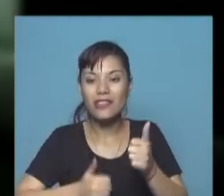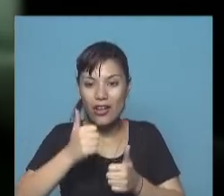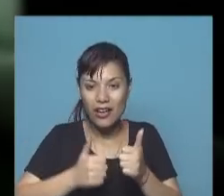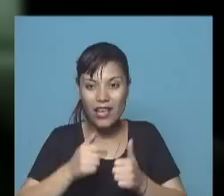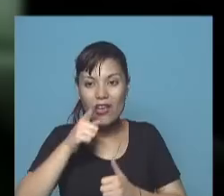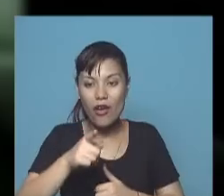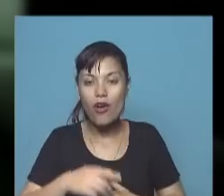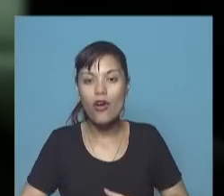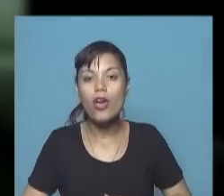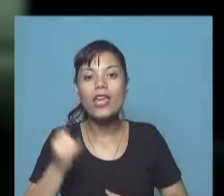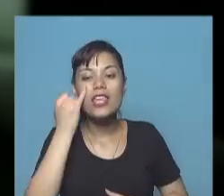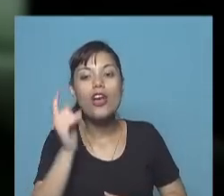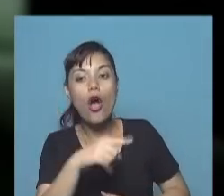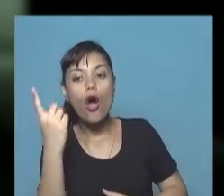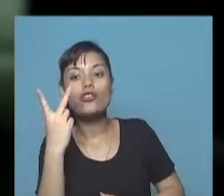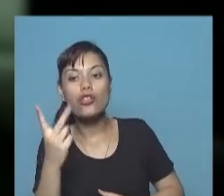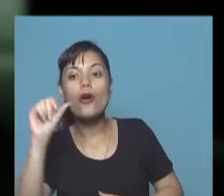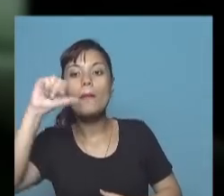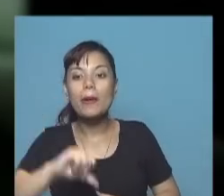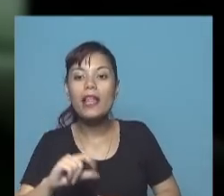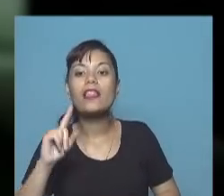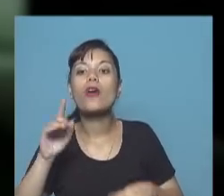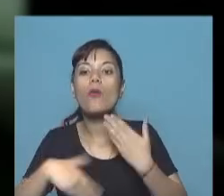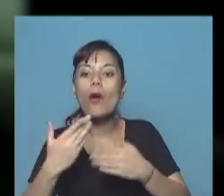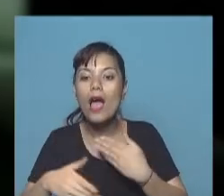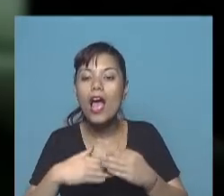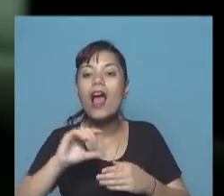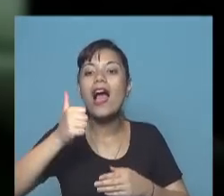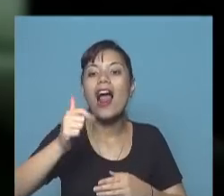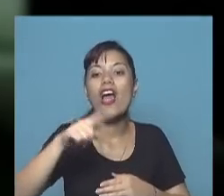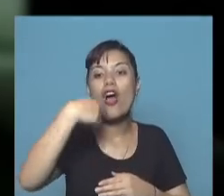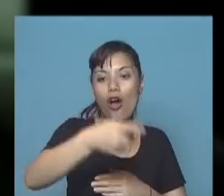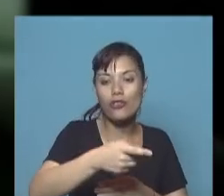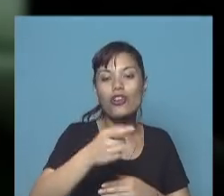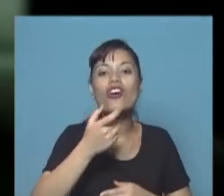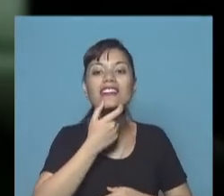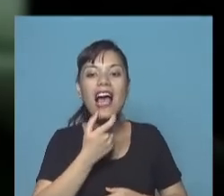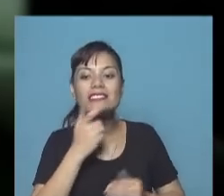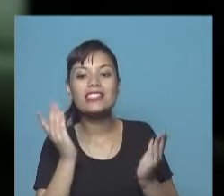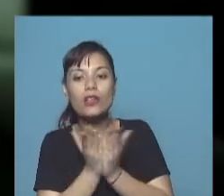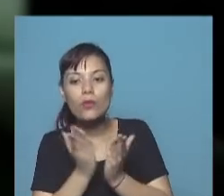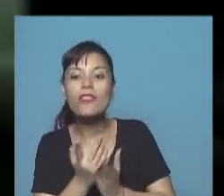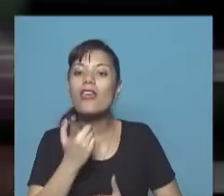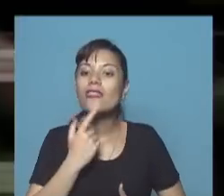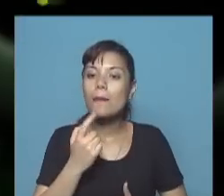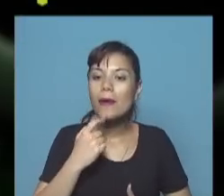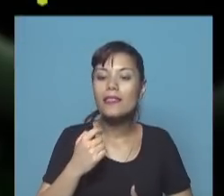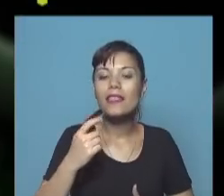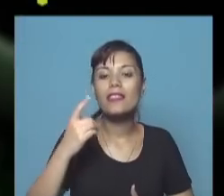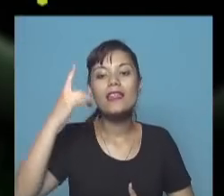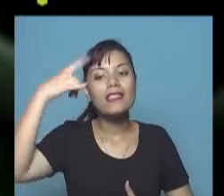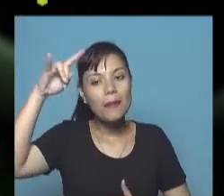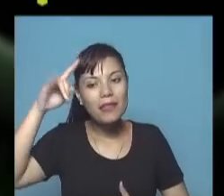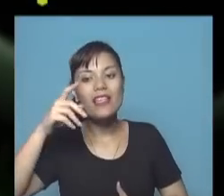continental. Y los otros dos, los que pierdan, van a ir a jugar con los ganadores de la otra liguilla. Racing Estudiantes, Independiente Belgrano, van por la